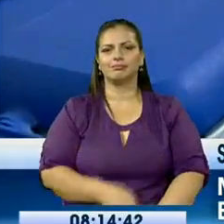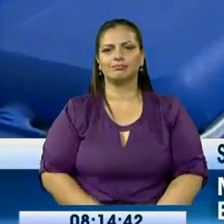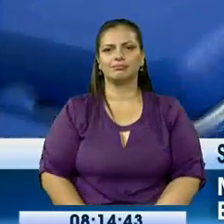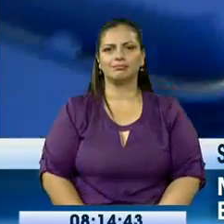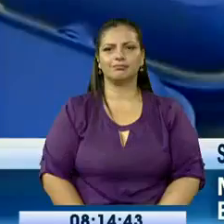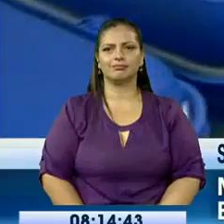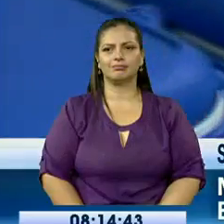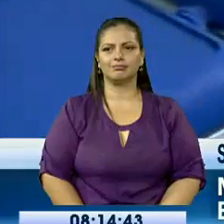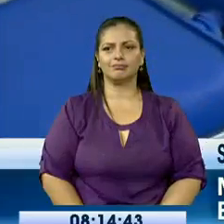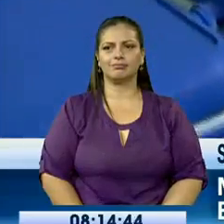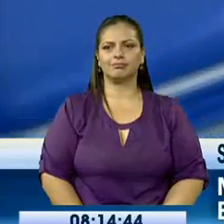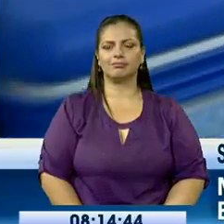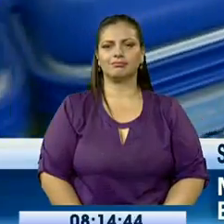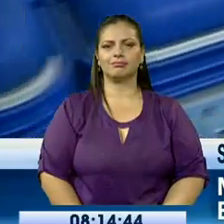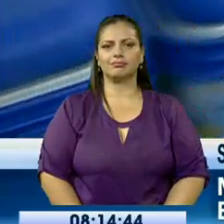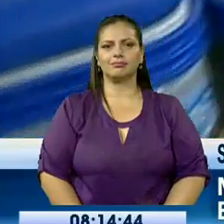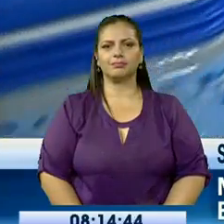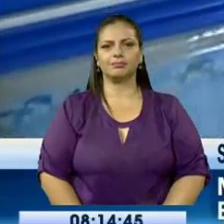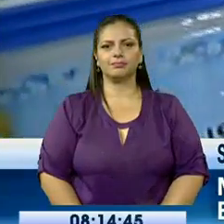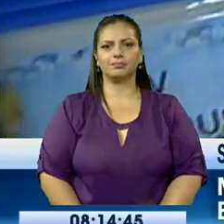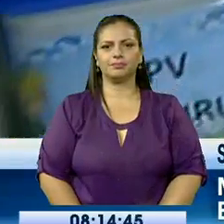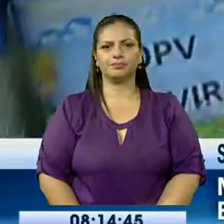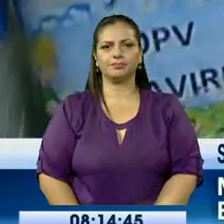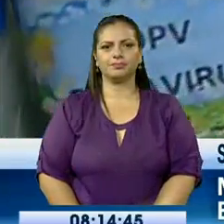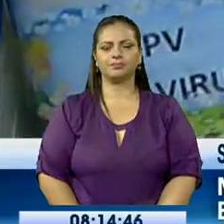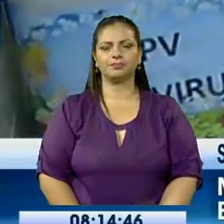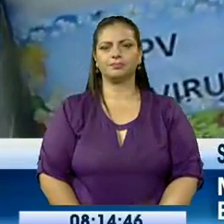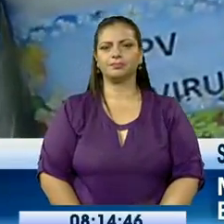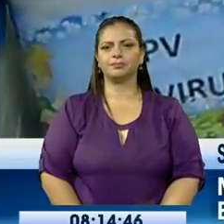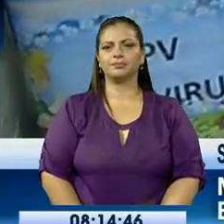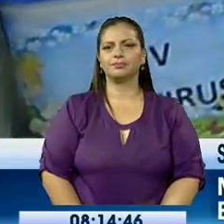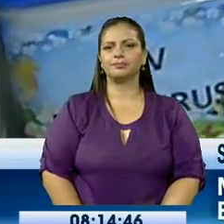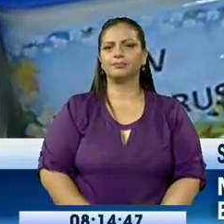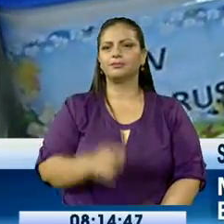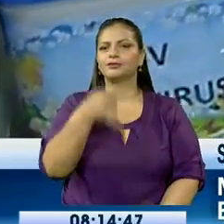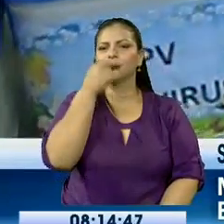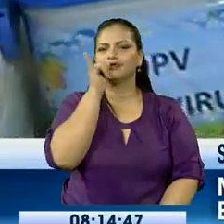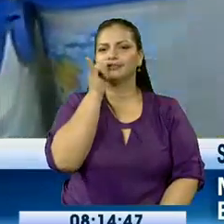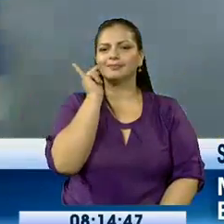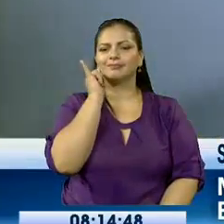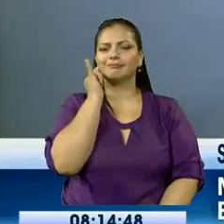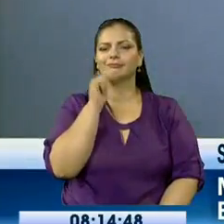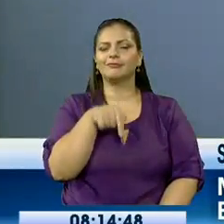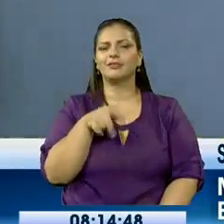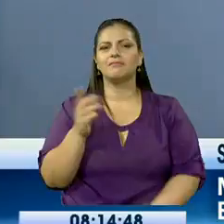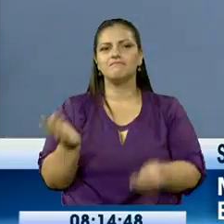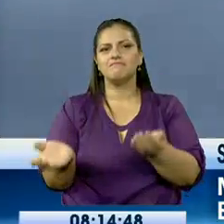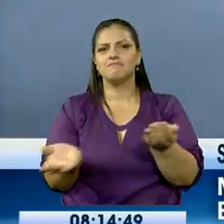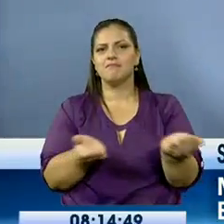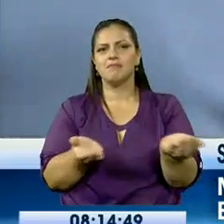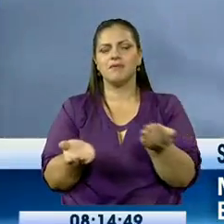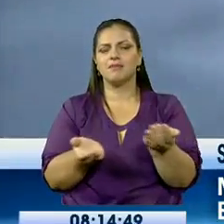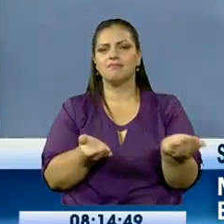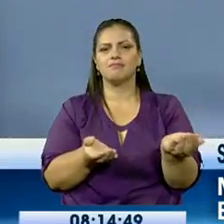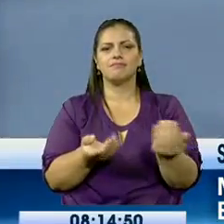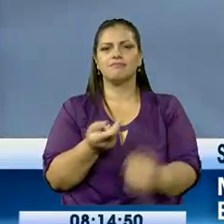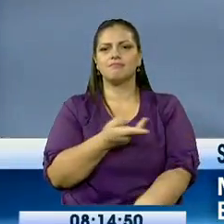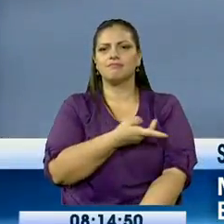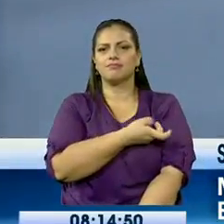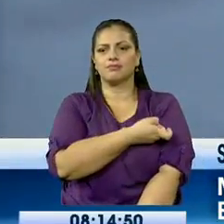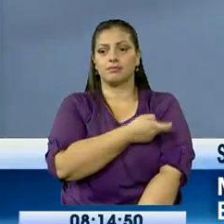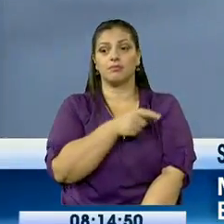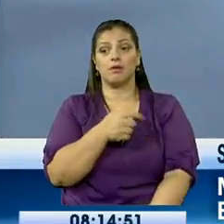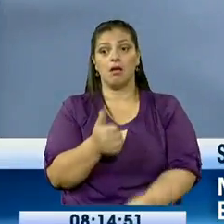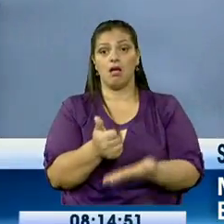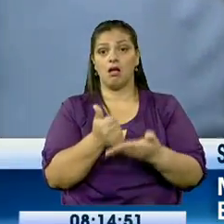de aplicaciones, las vacunas que se le aplican a los pequeños en este sitio, porque lo que se busca es prevenir enfermedades a futuro,